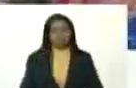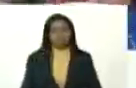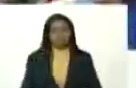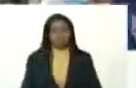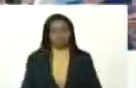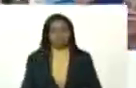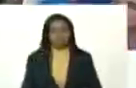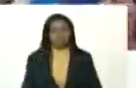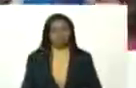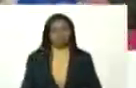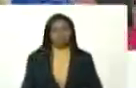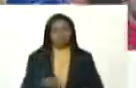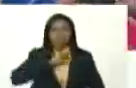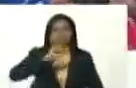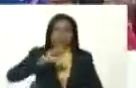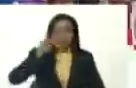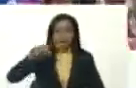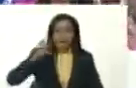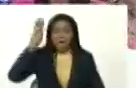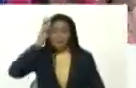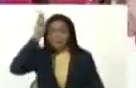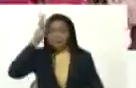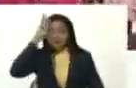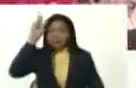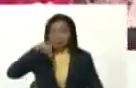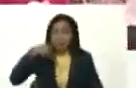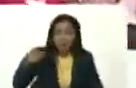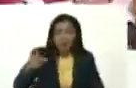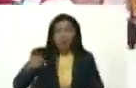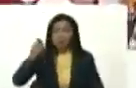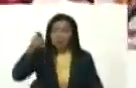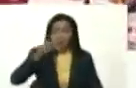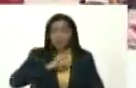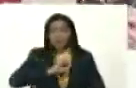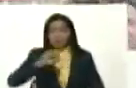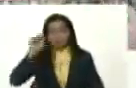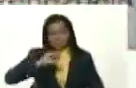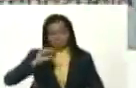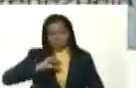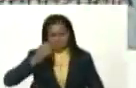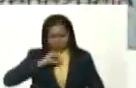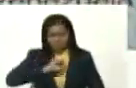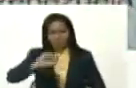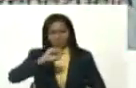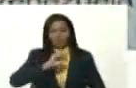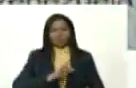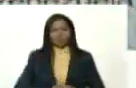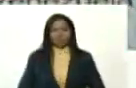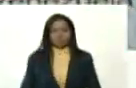Tú eres Mervin. Sí es, Mervin lo declara.